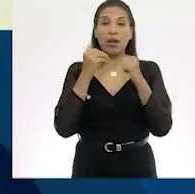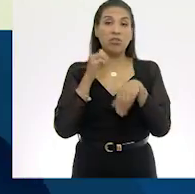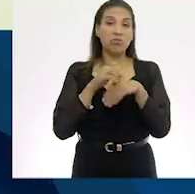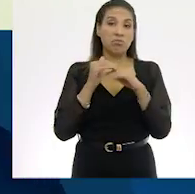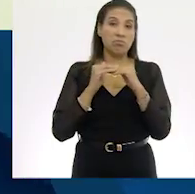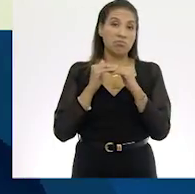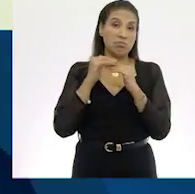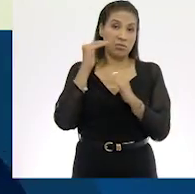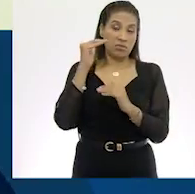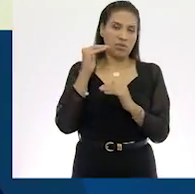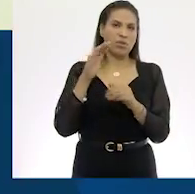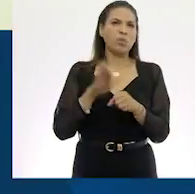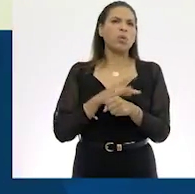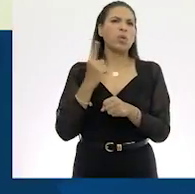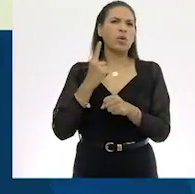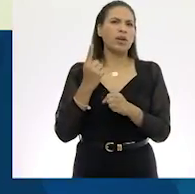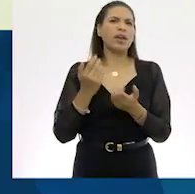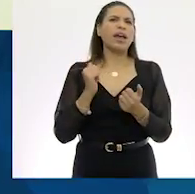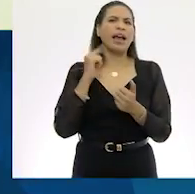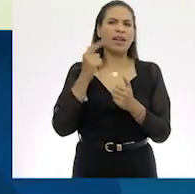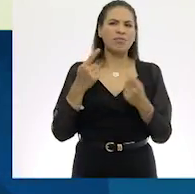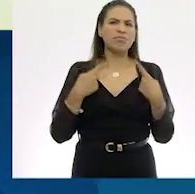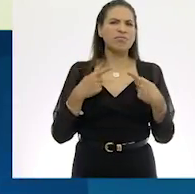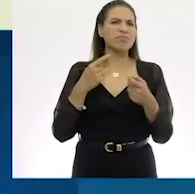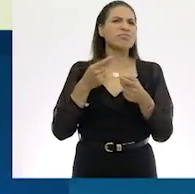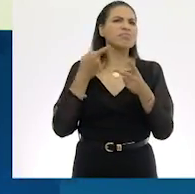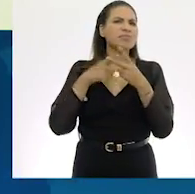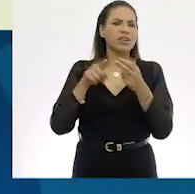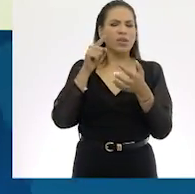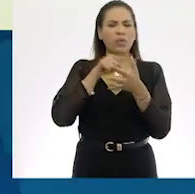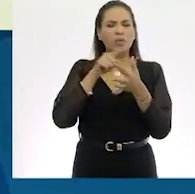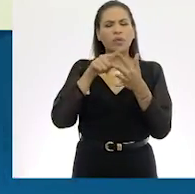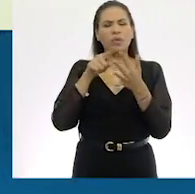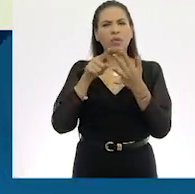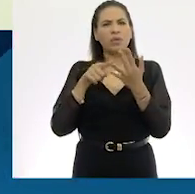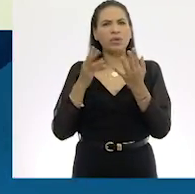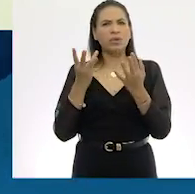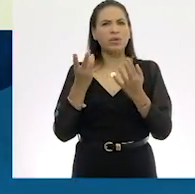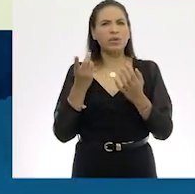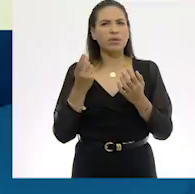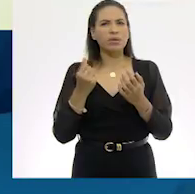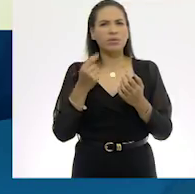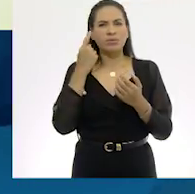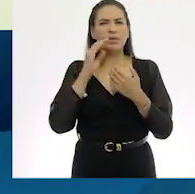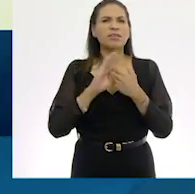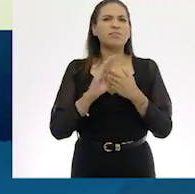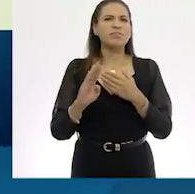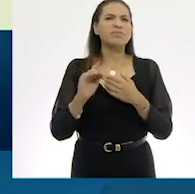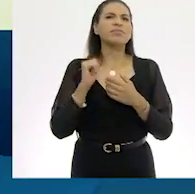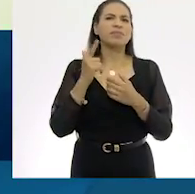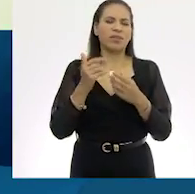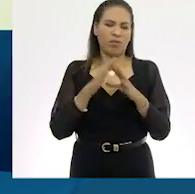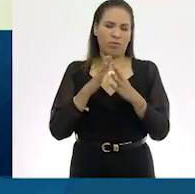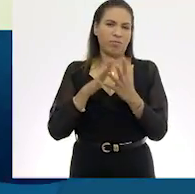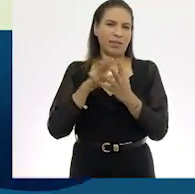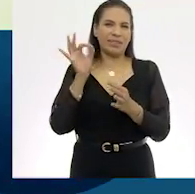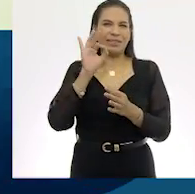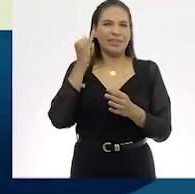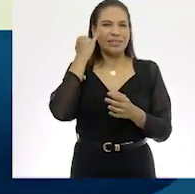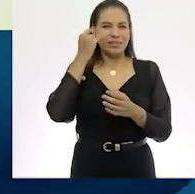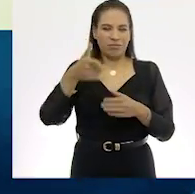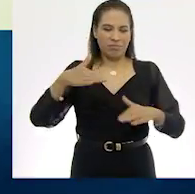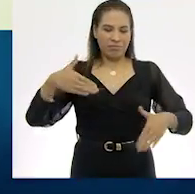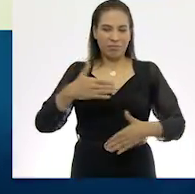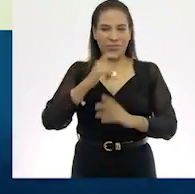grandes, ¿por qué alguien empezó a contar? Para evitar los engaños. Imagina que pescas